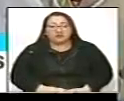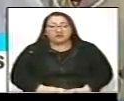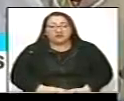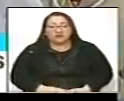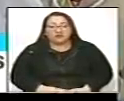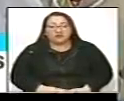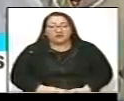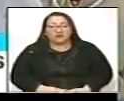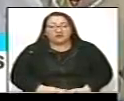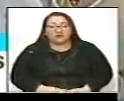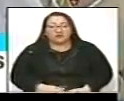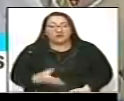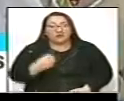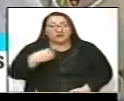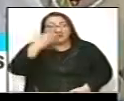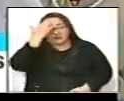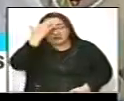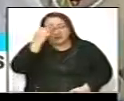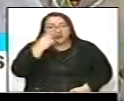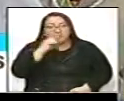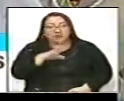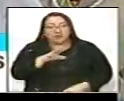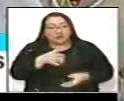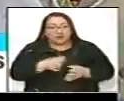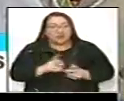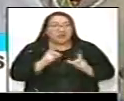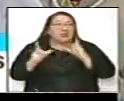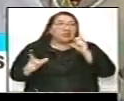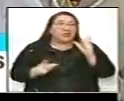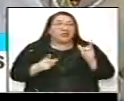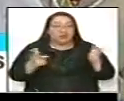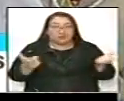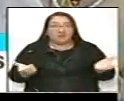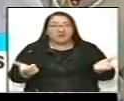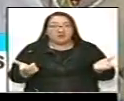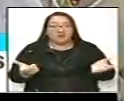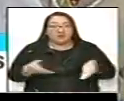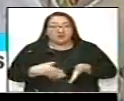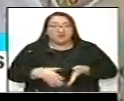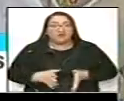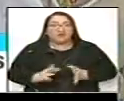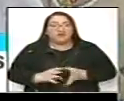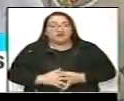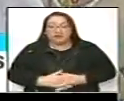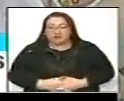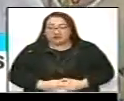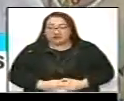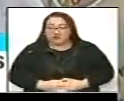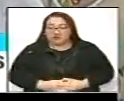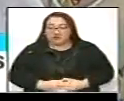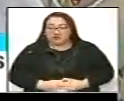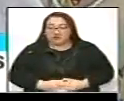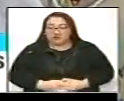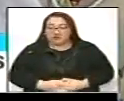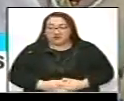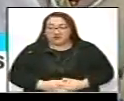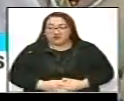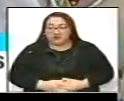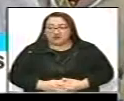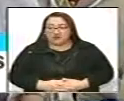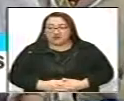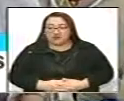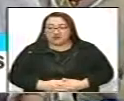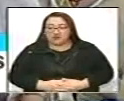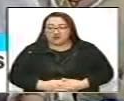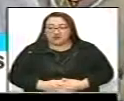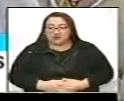¿Cómo sabemos que un niño ha nacido? Porque grita cuando sale de la barriga de la mamá, ¿no es cierto? El primer grito me dice, ah, está